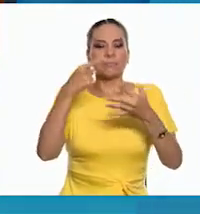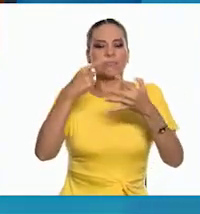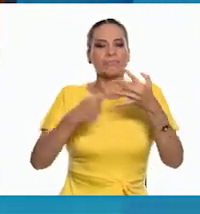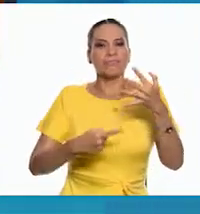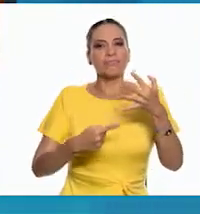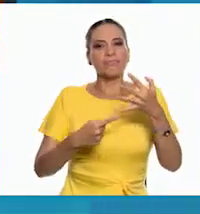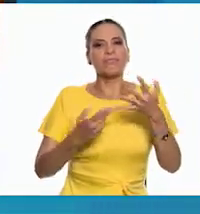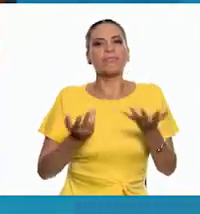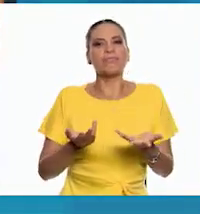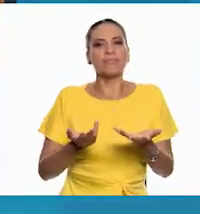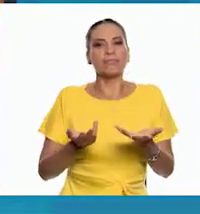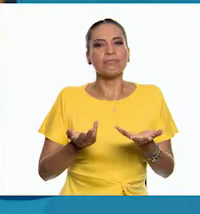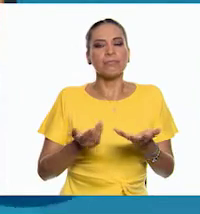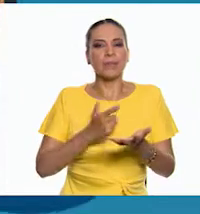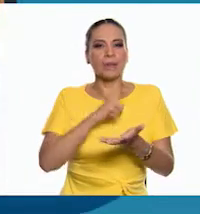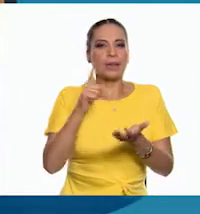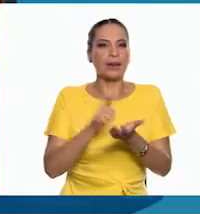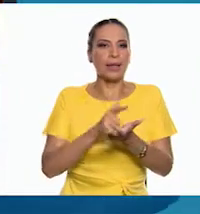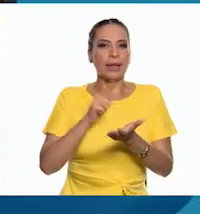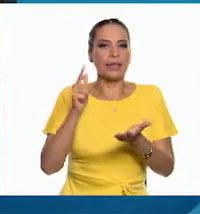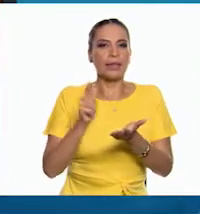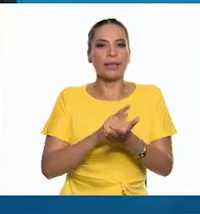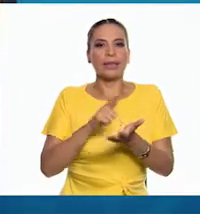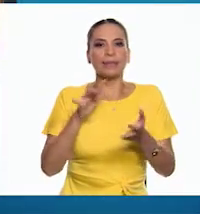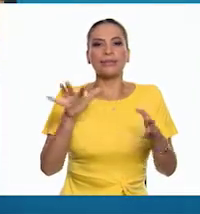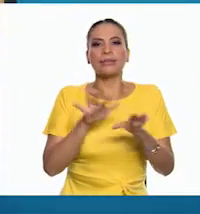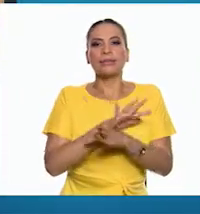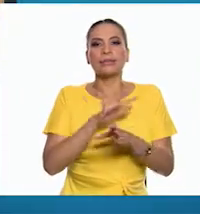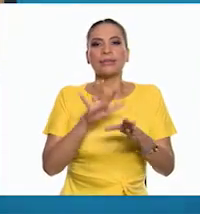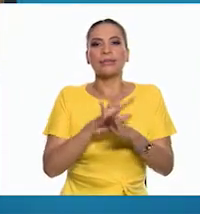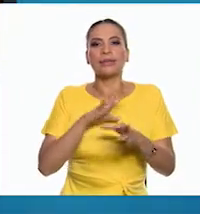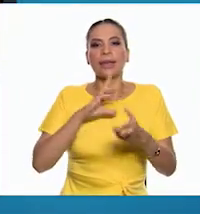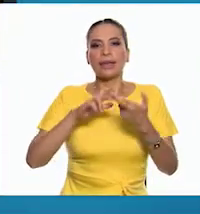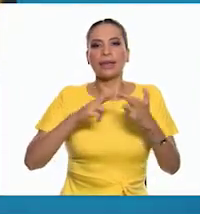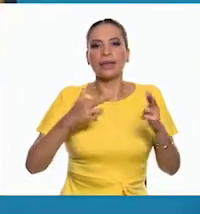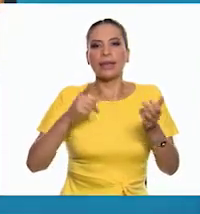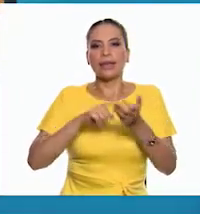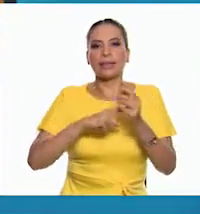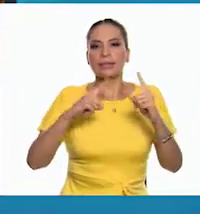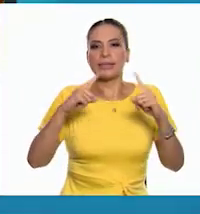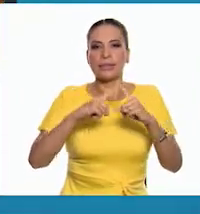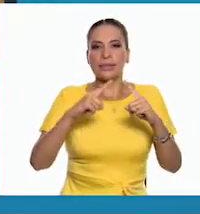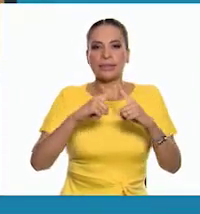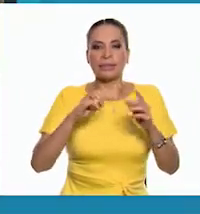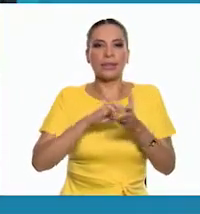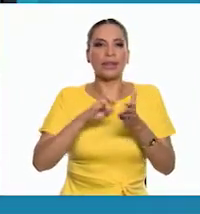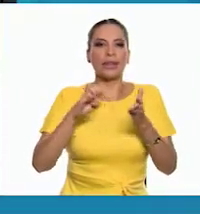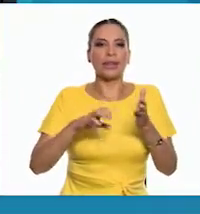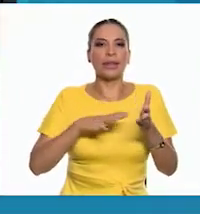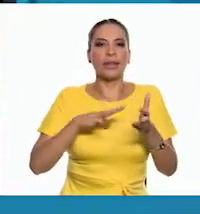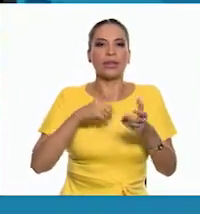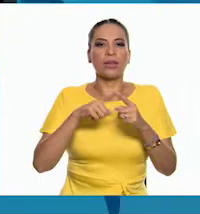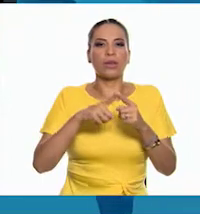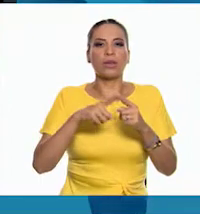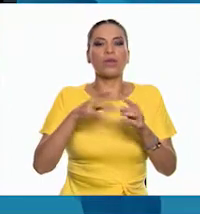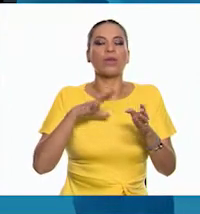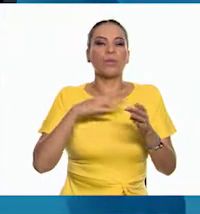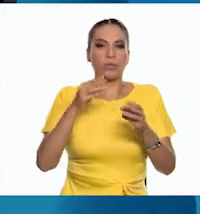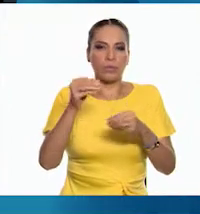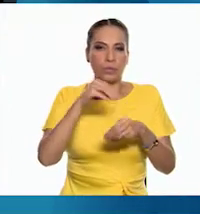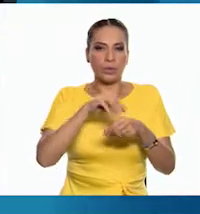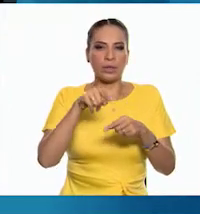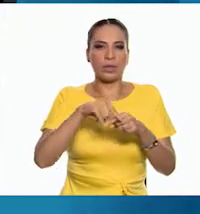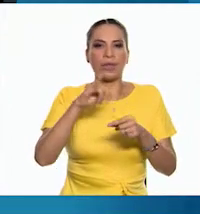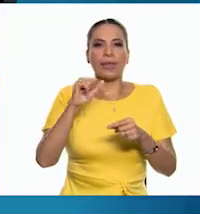serie de leyes que modificaron la relación con el clero. Por ejemplo, en relación con la Iglesia, la expulsión de